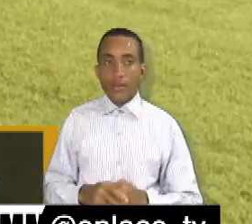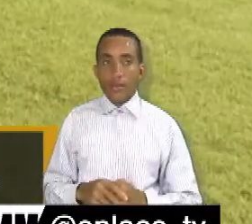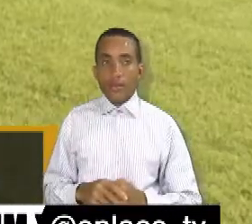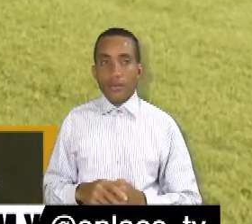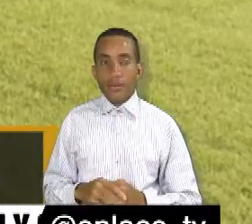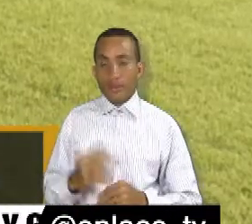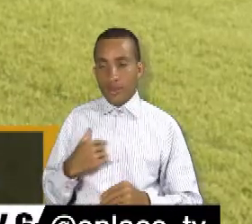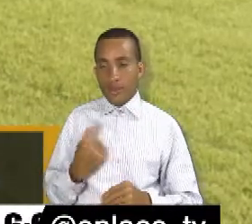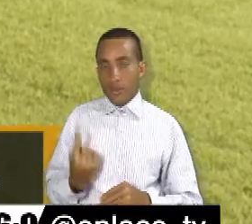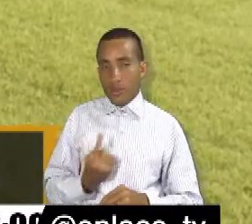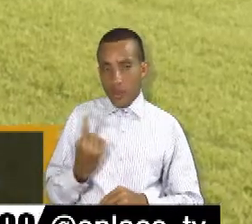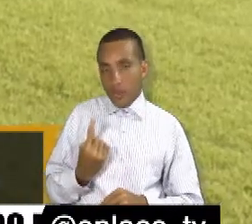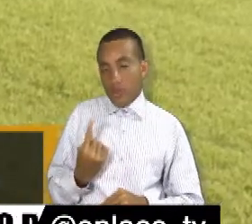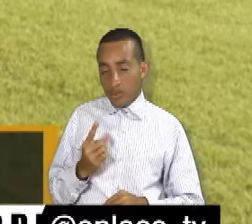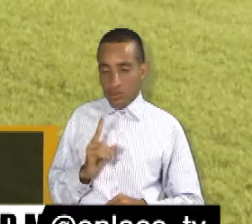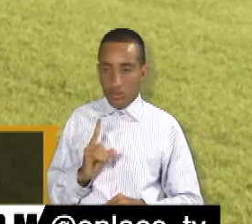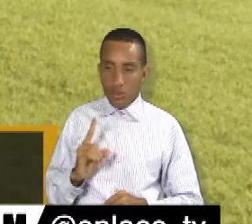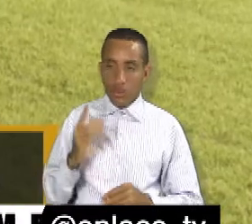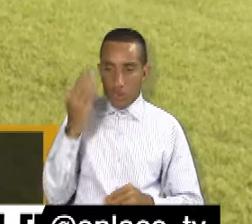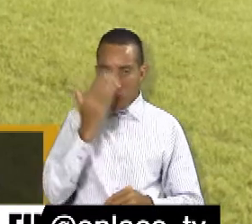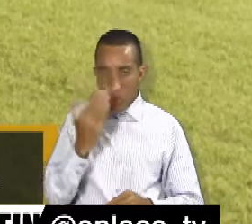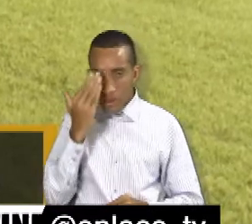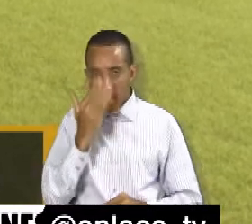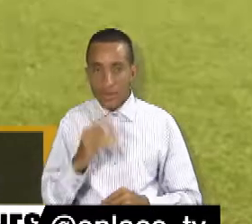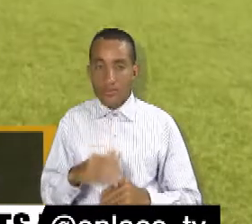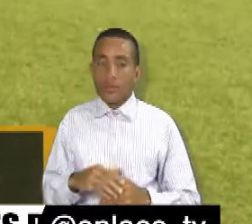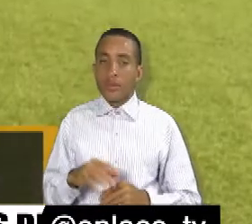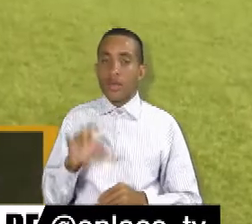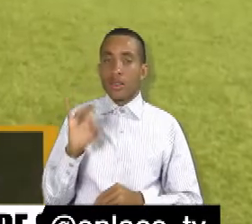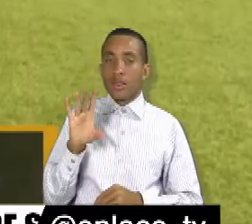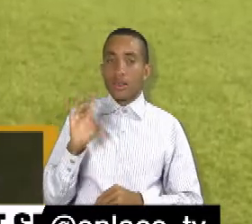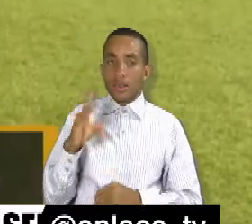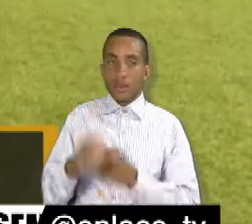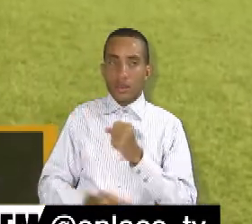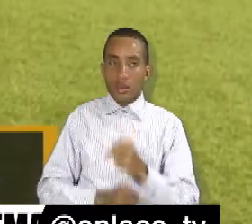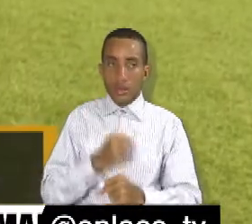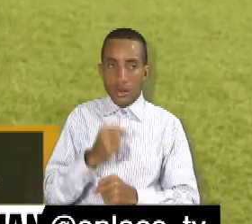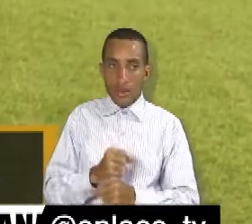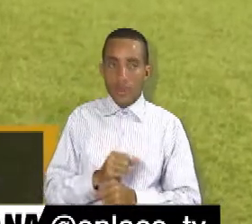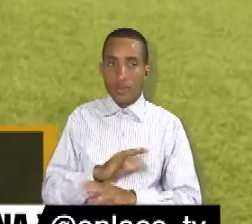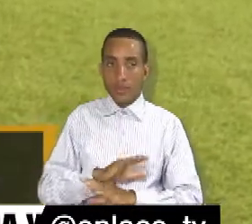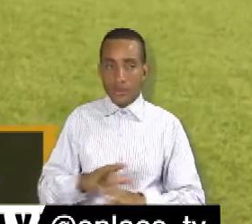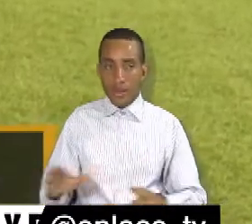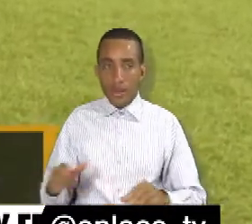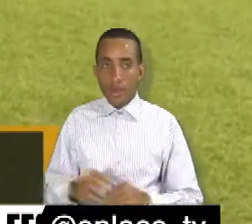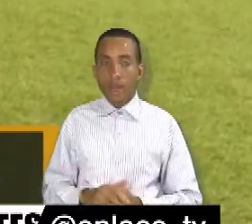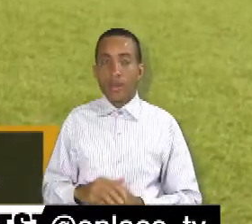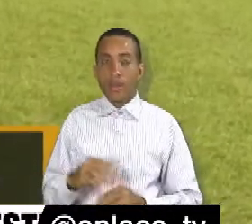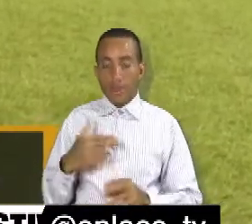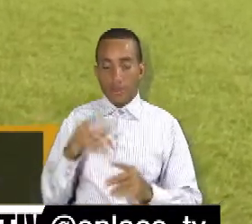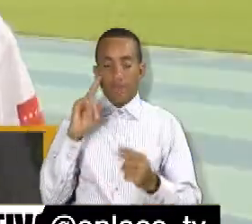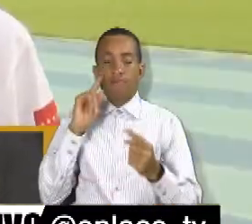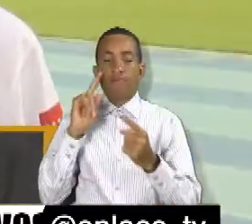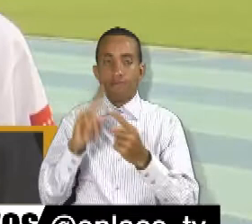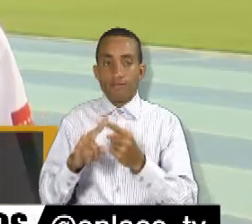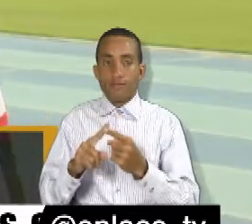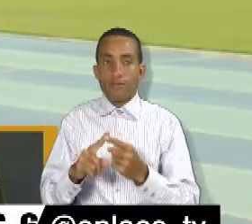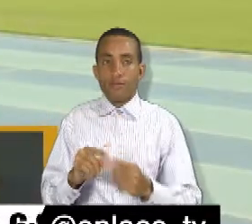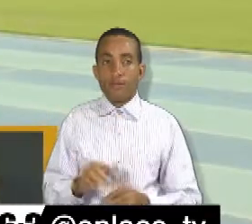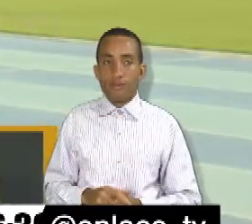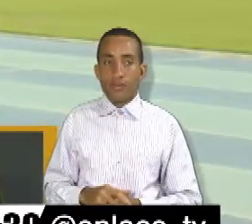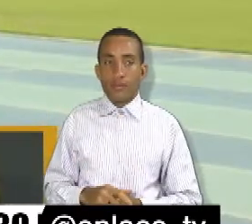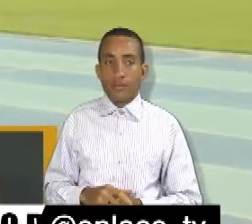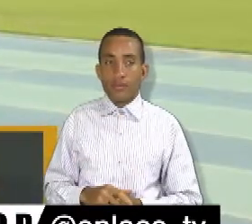y pues seguir mejorando. Con tan solo 15 años, este atleta barranqueño ya tiene sus próximas metas definidas. Viene